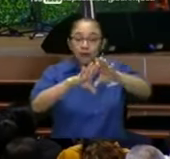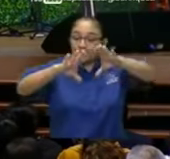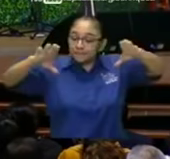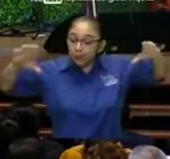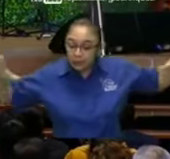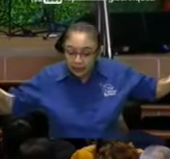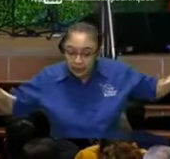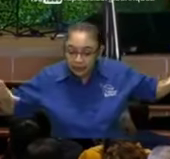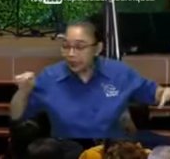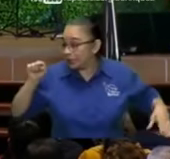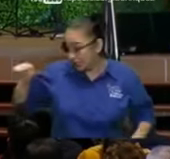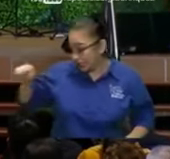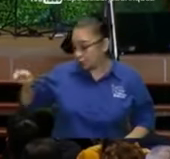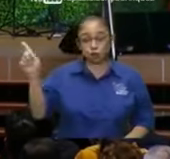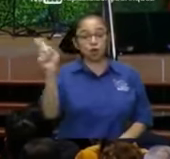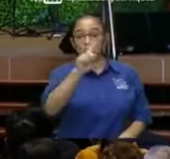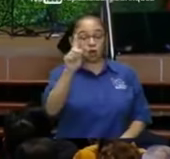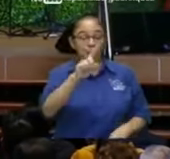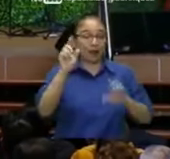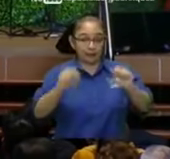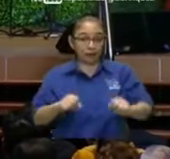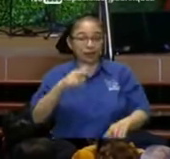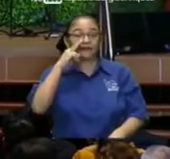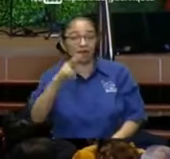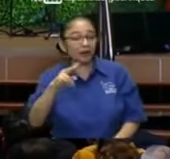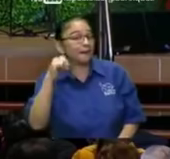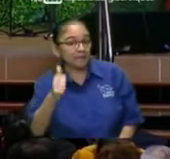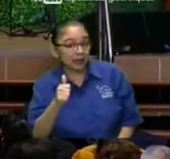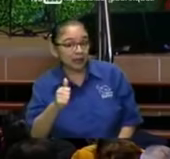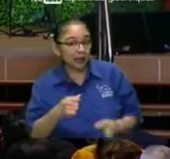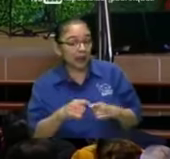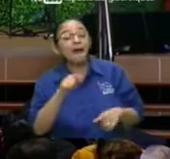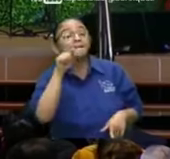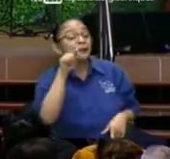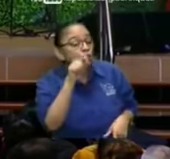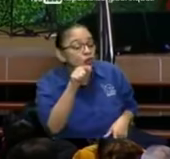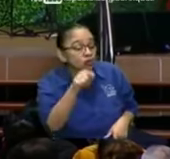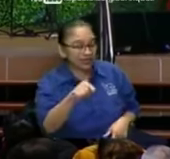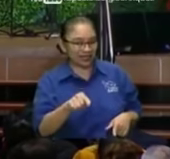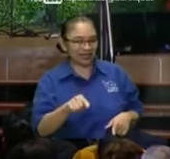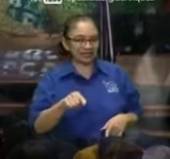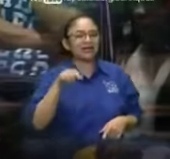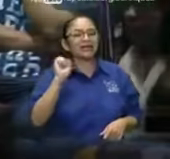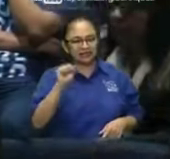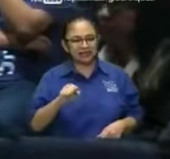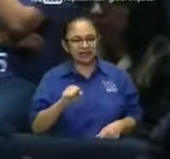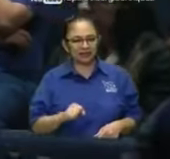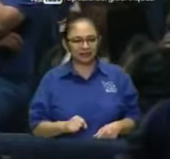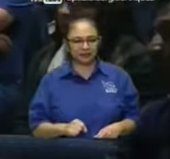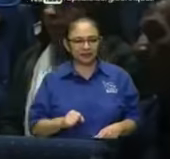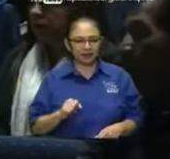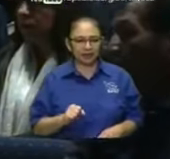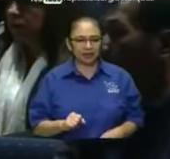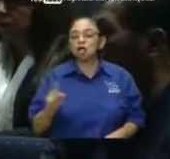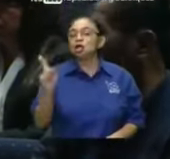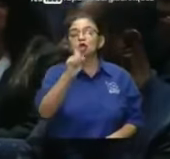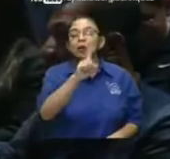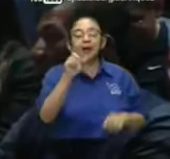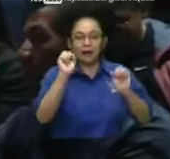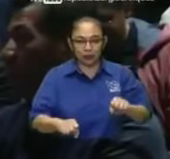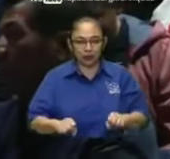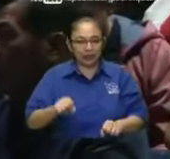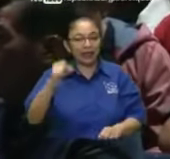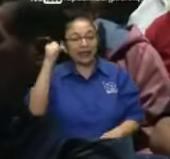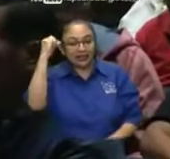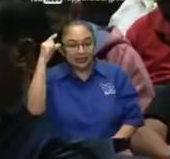ver, no van a poder percibir. Su realidad va a estar alterada, no van a poder comprender.